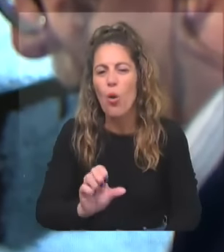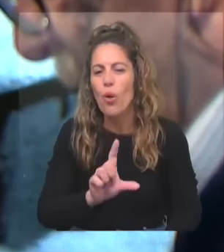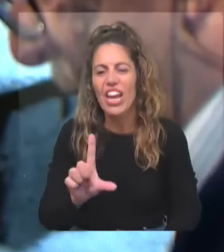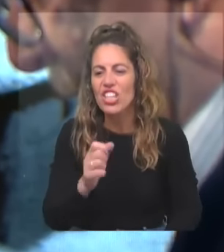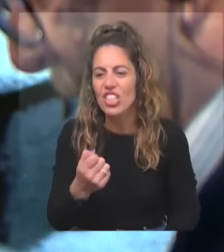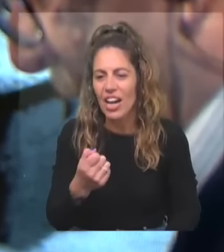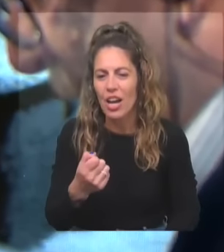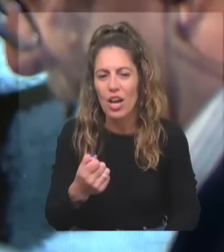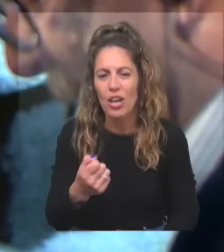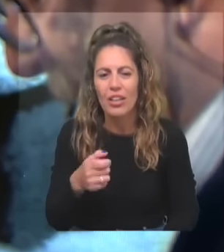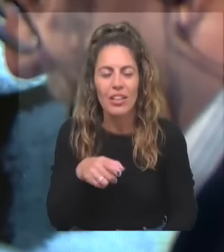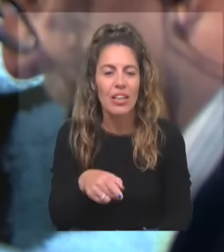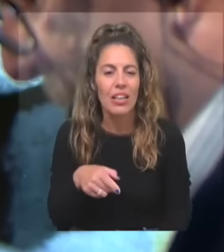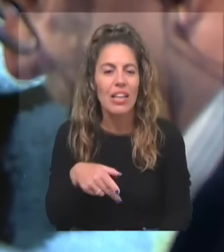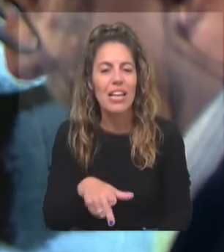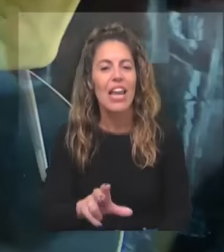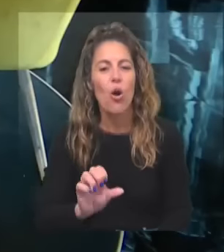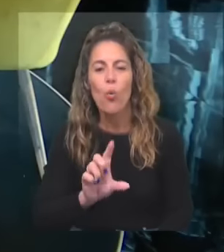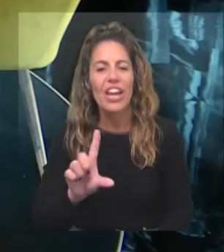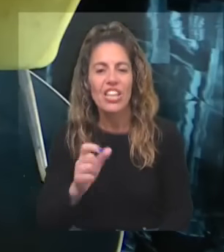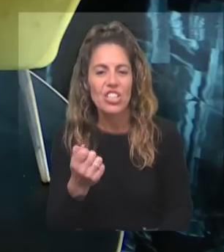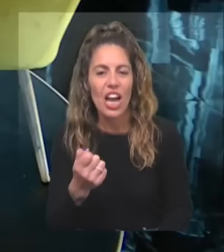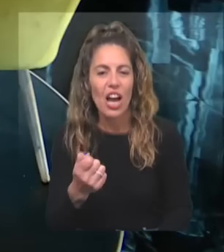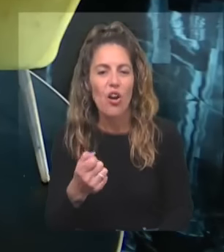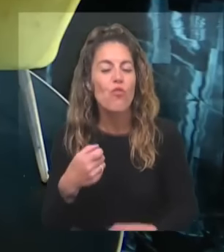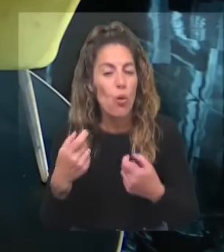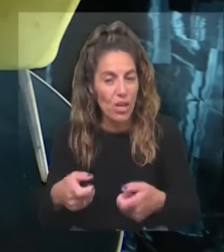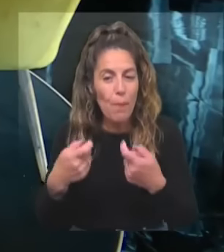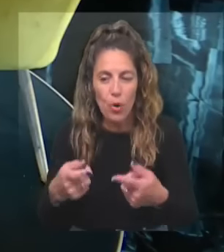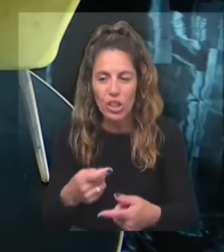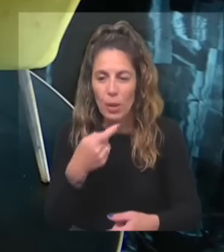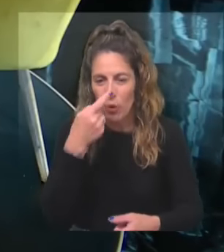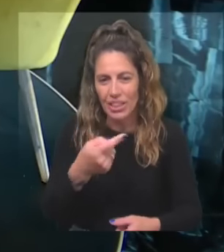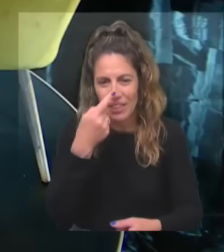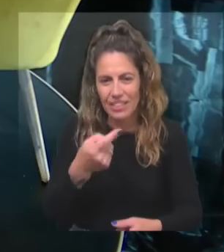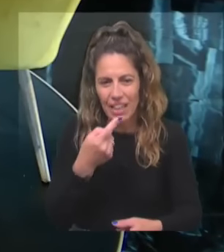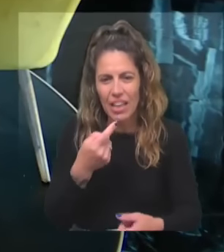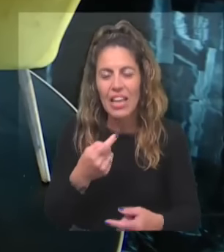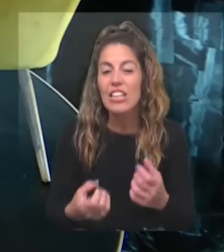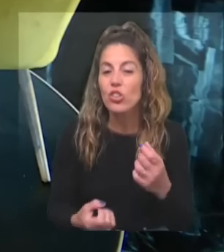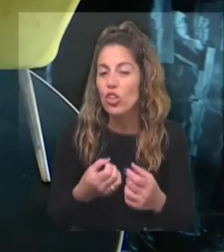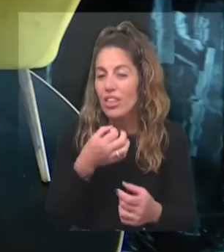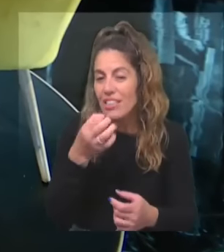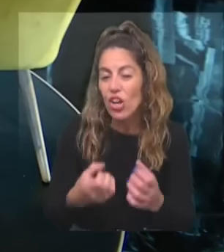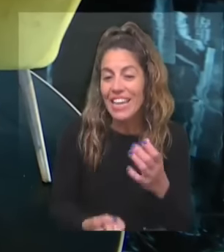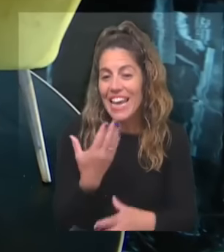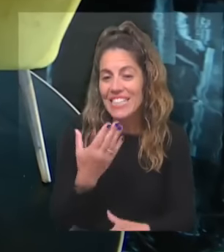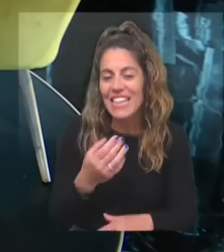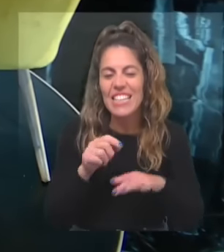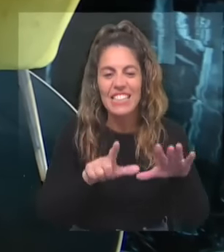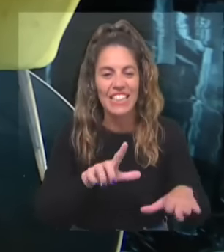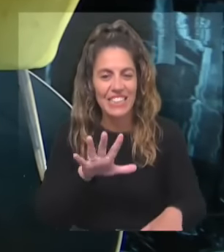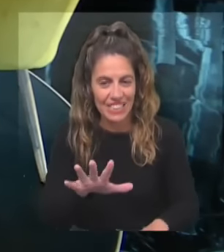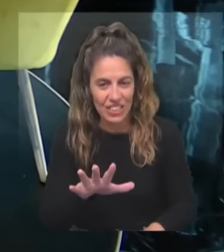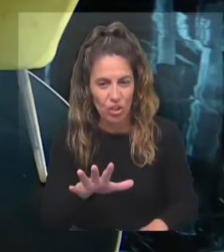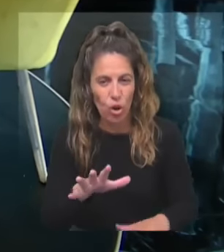realmente fue un aporte muy interesante. Estamos hablando, la huella nace en el 75. Un grupo